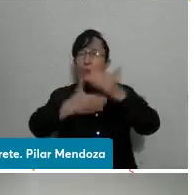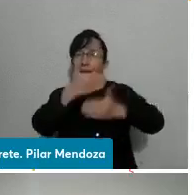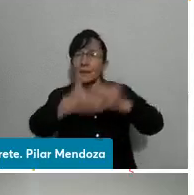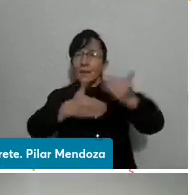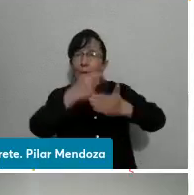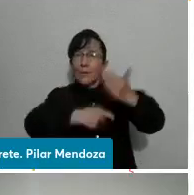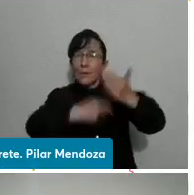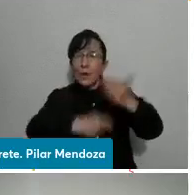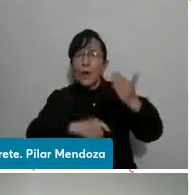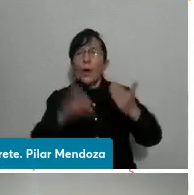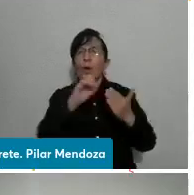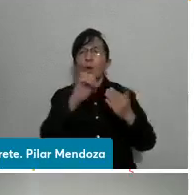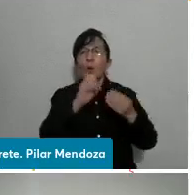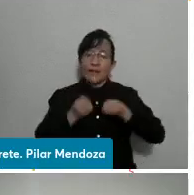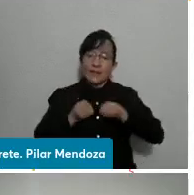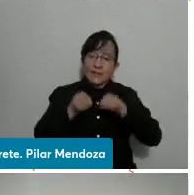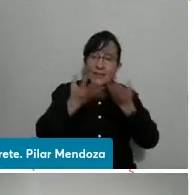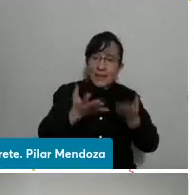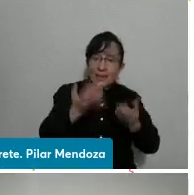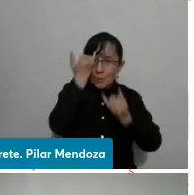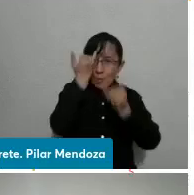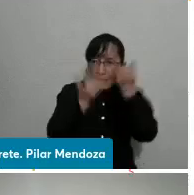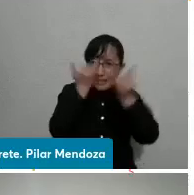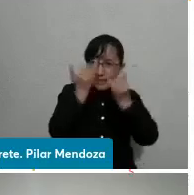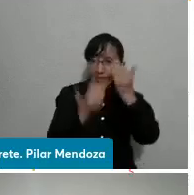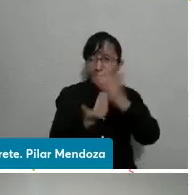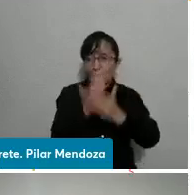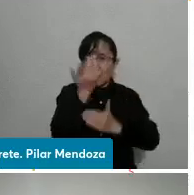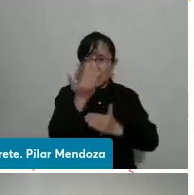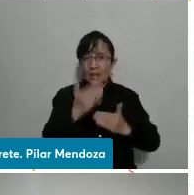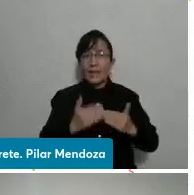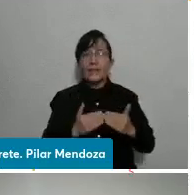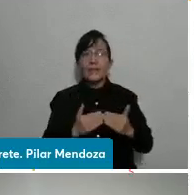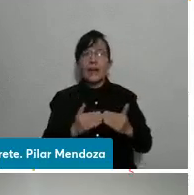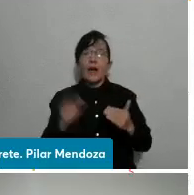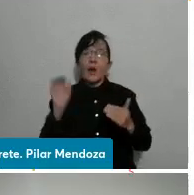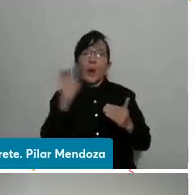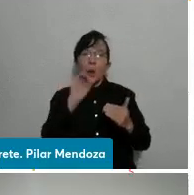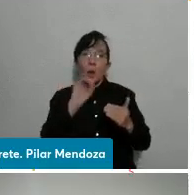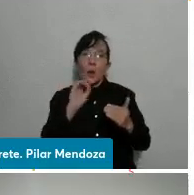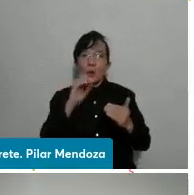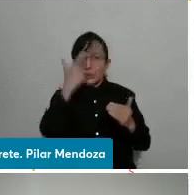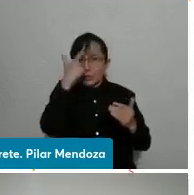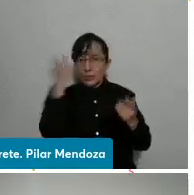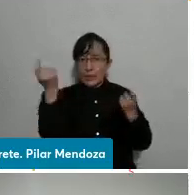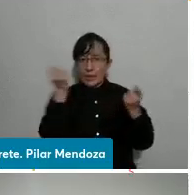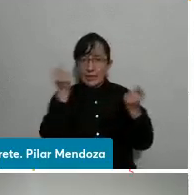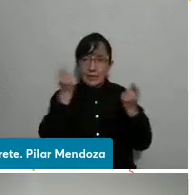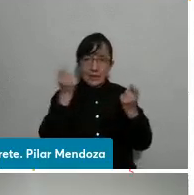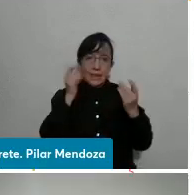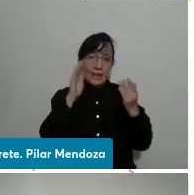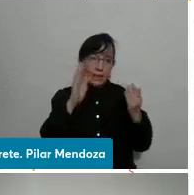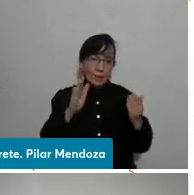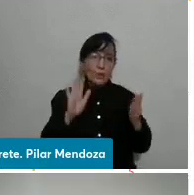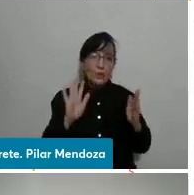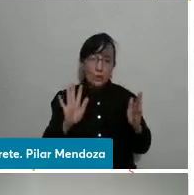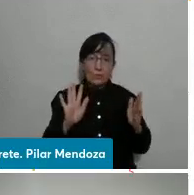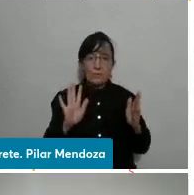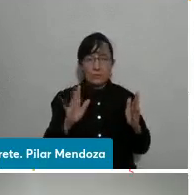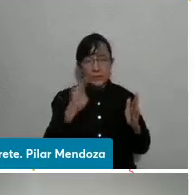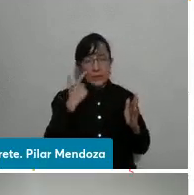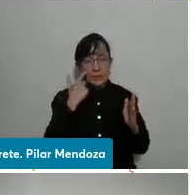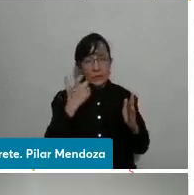que aportar una idea, o hay que, digamos, generar alguna nueva estrategia, o sea, también eso sí, eso hay que